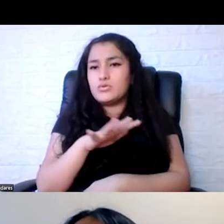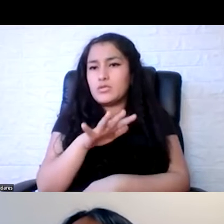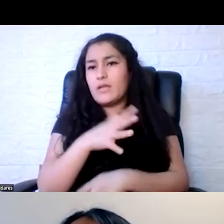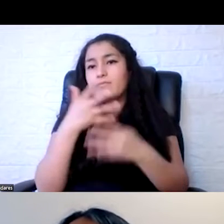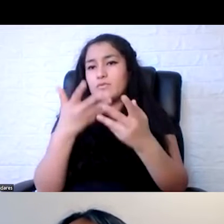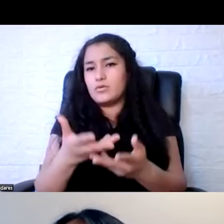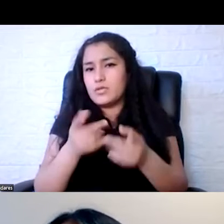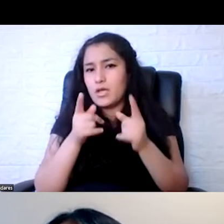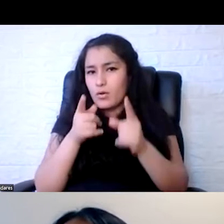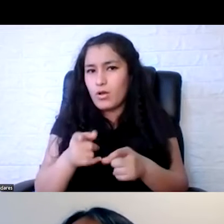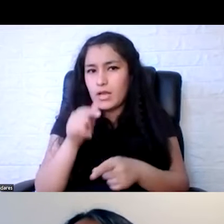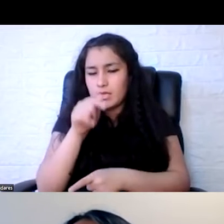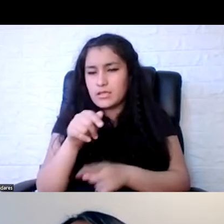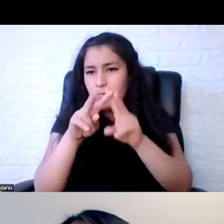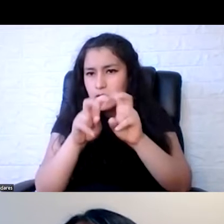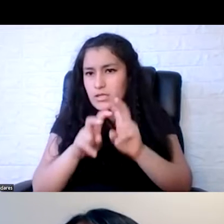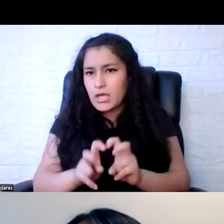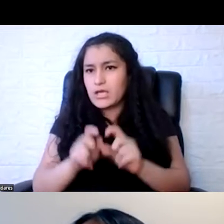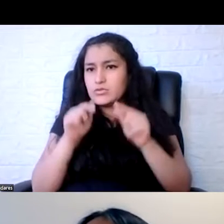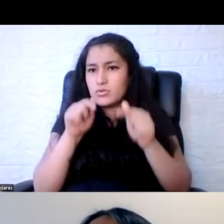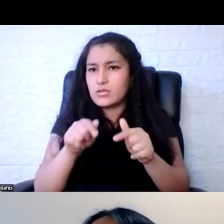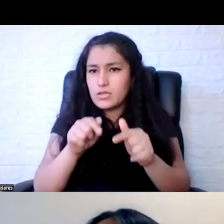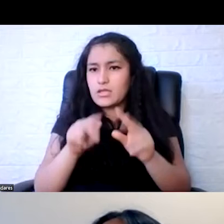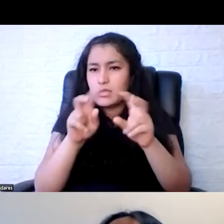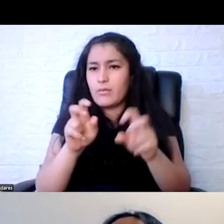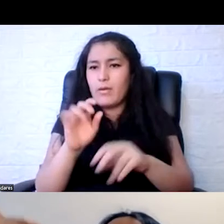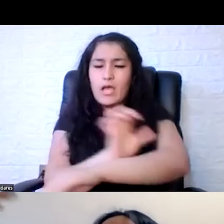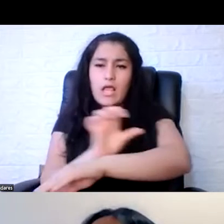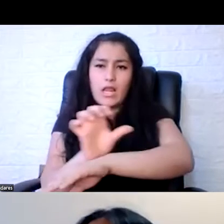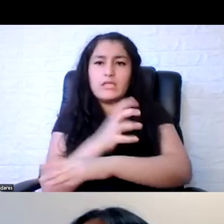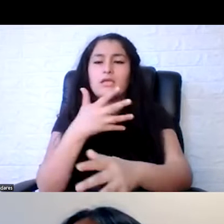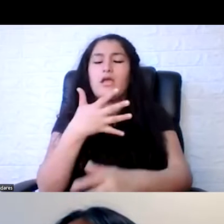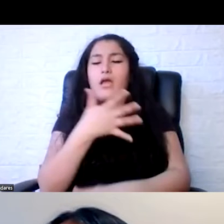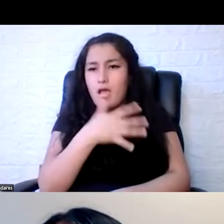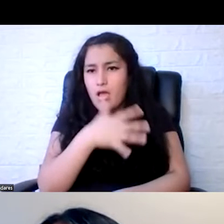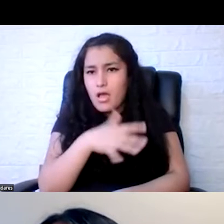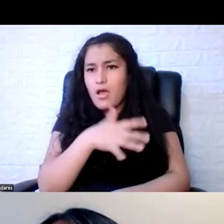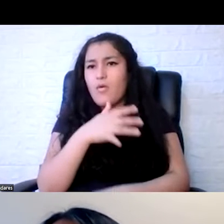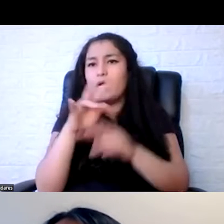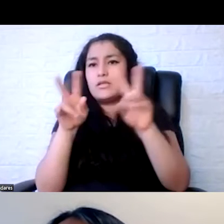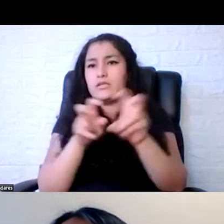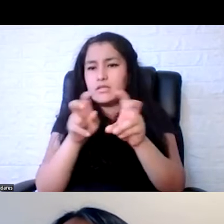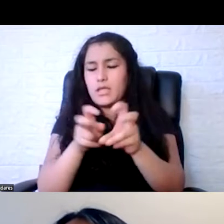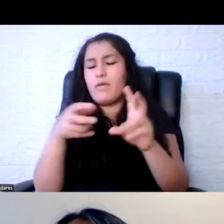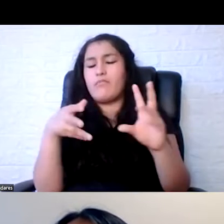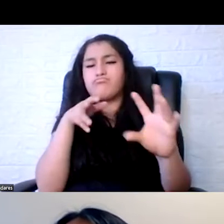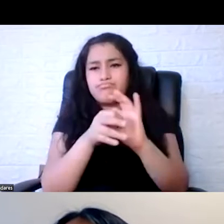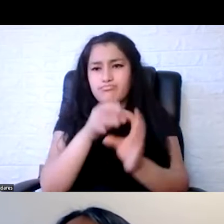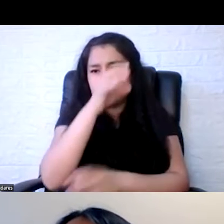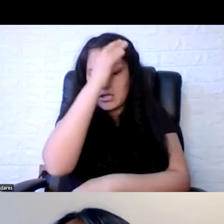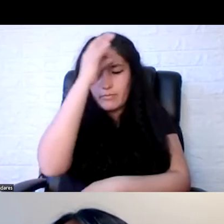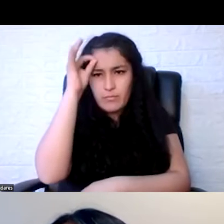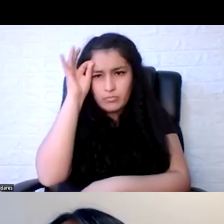definitiva, nuestra investigación sobre este quehacer de las termoeléctricas propio y articulado con las comunidades mapuche afectadas por la